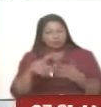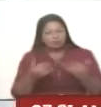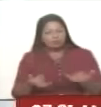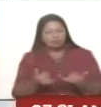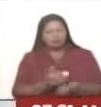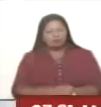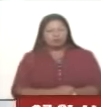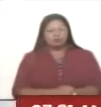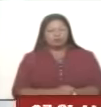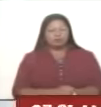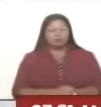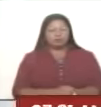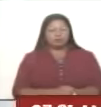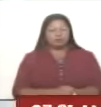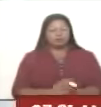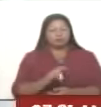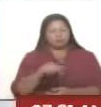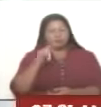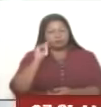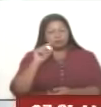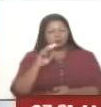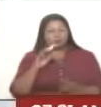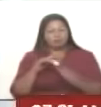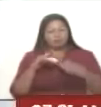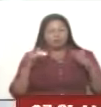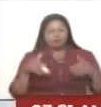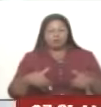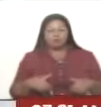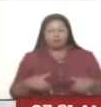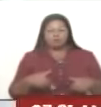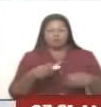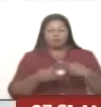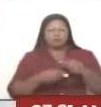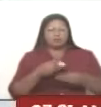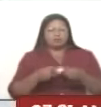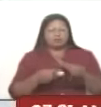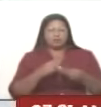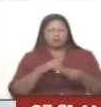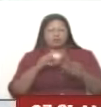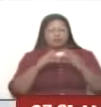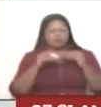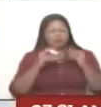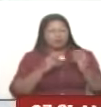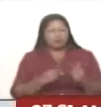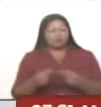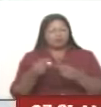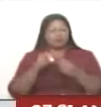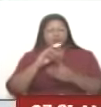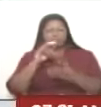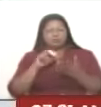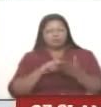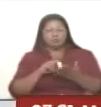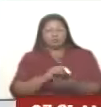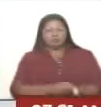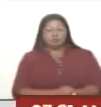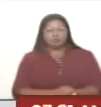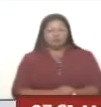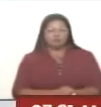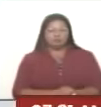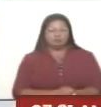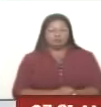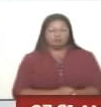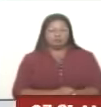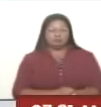hay que destacar el enorme esfuerzo que ha hecho toda la economía nacional, todos los actores de la economía